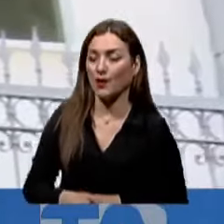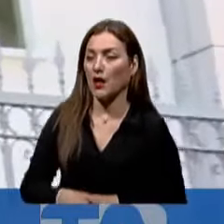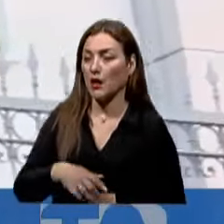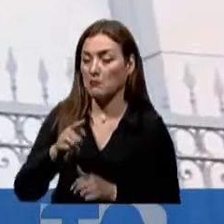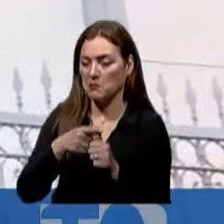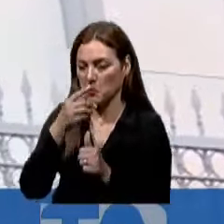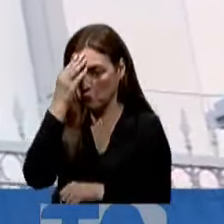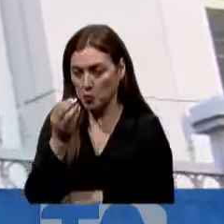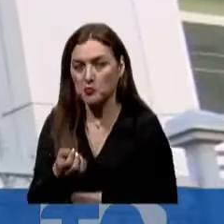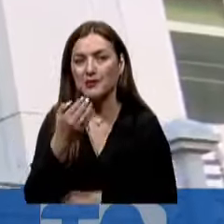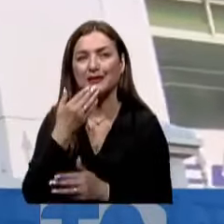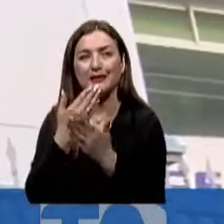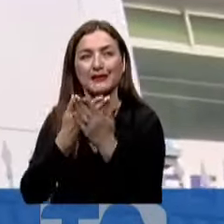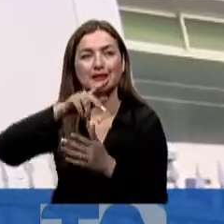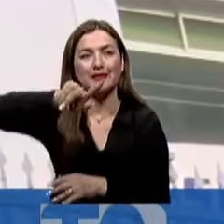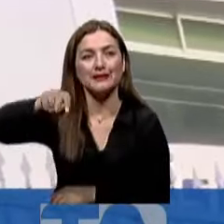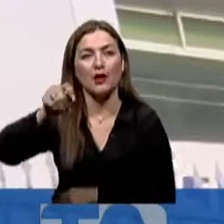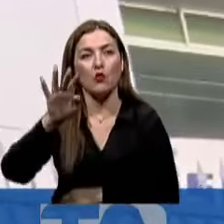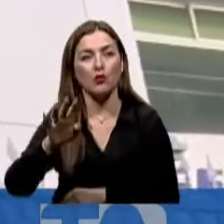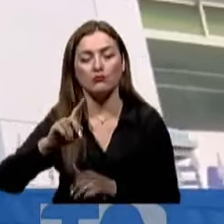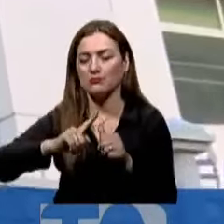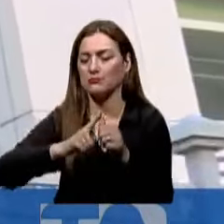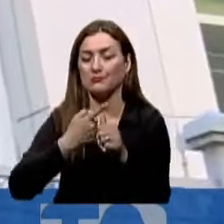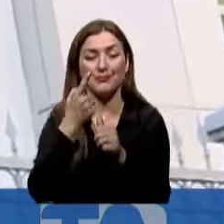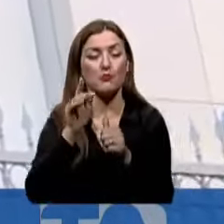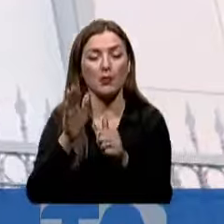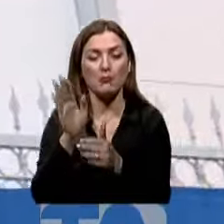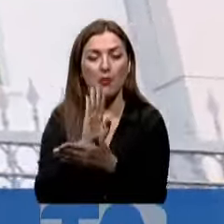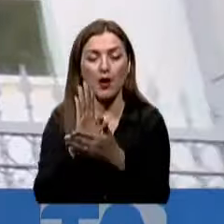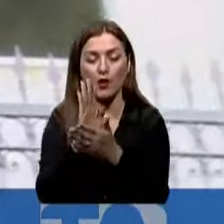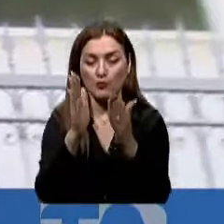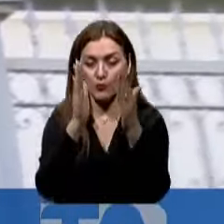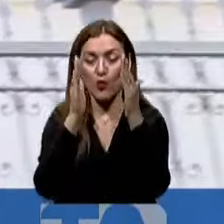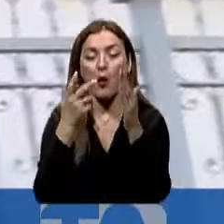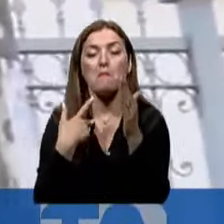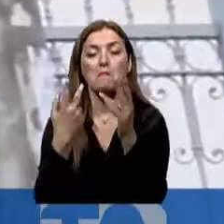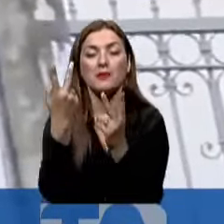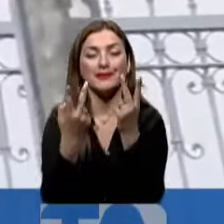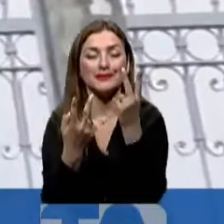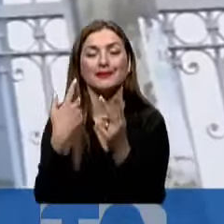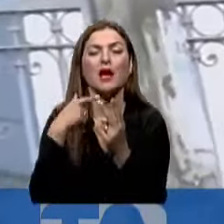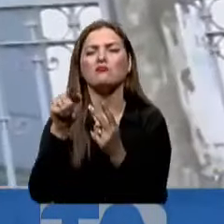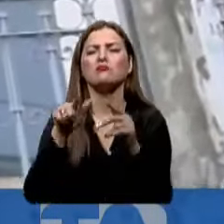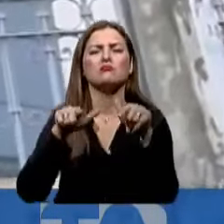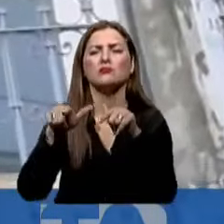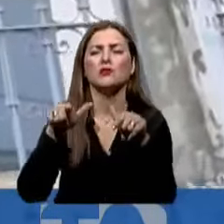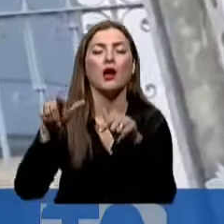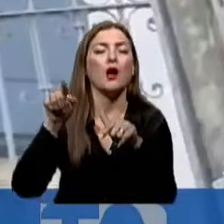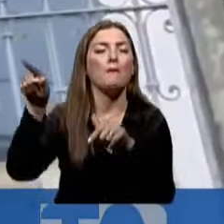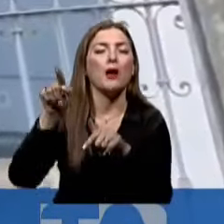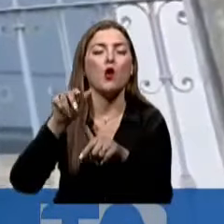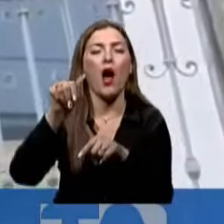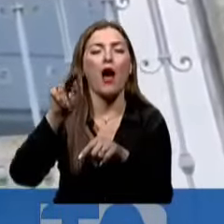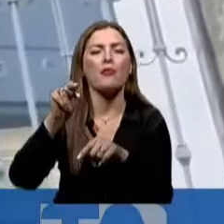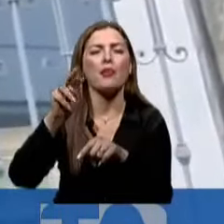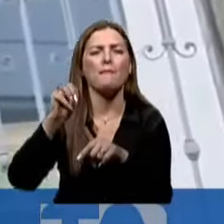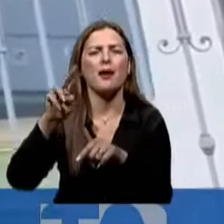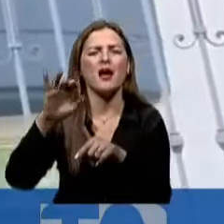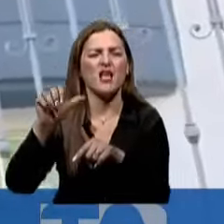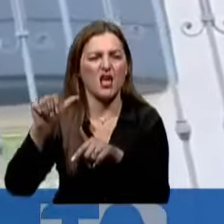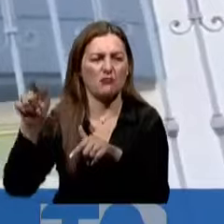mazonas que ustedes son los primeros en venir a este a este barrio soy del barrio Ana María con Linda con San Vicente aquí